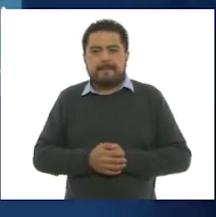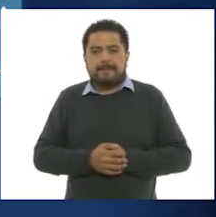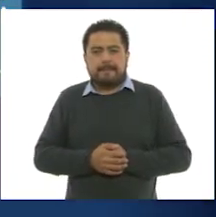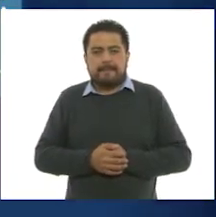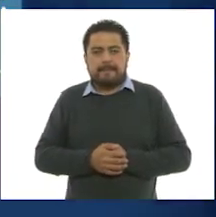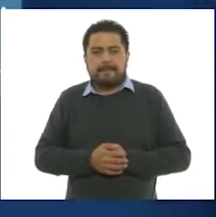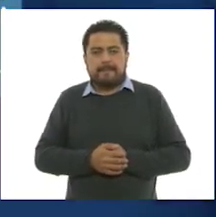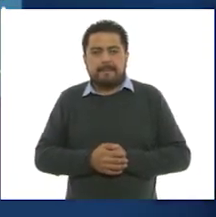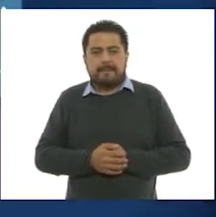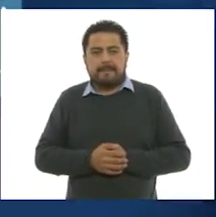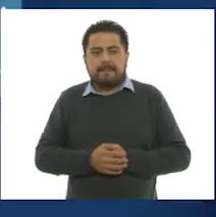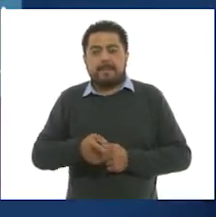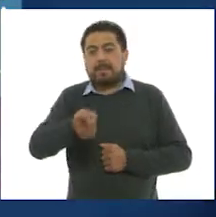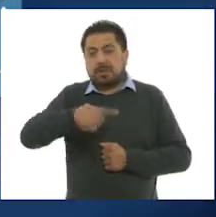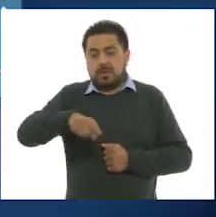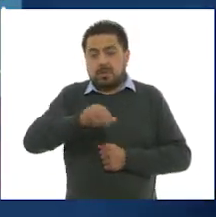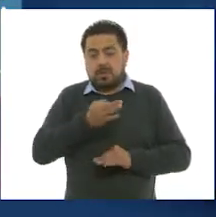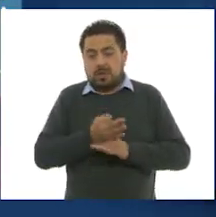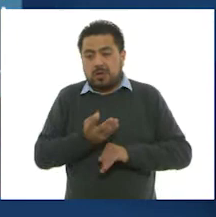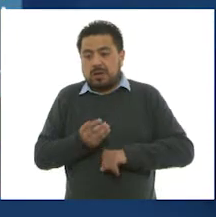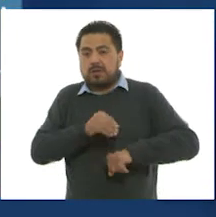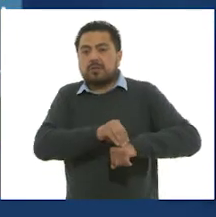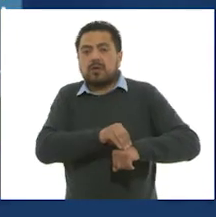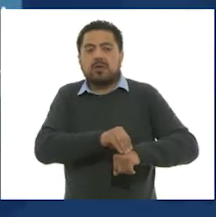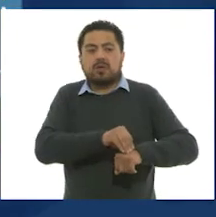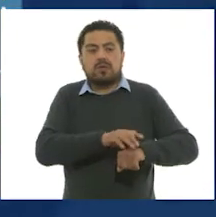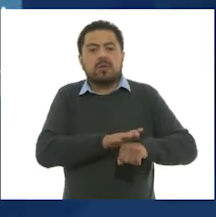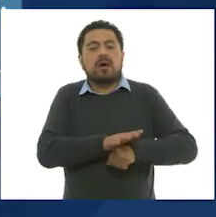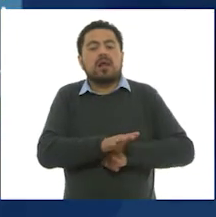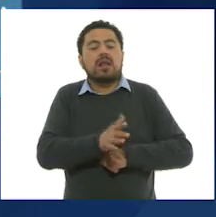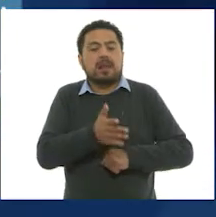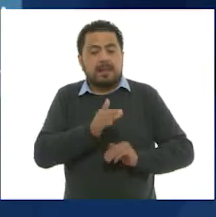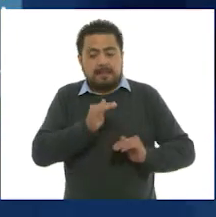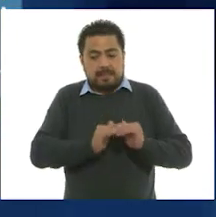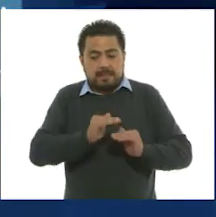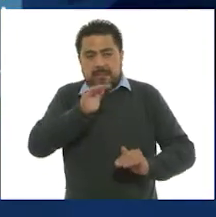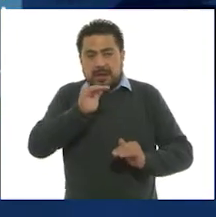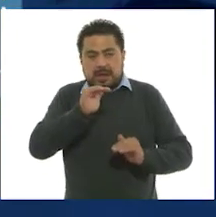desgranado y van a poner lo demás